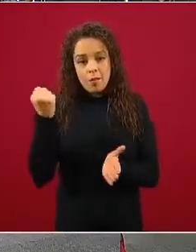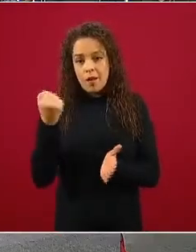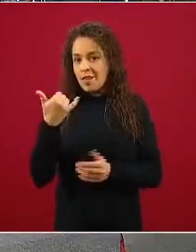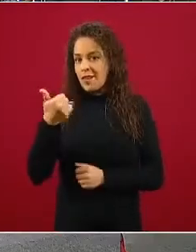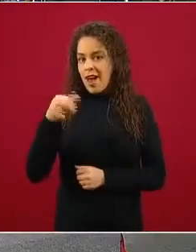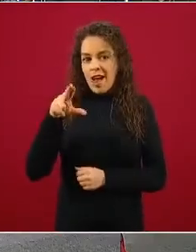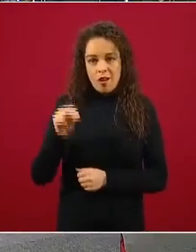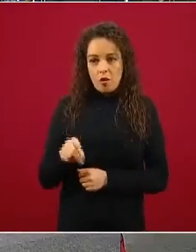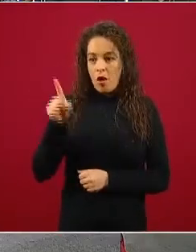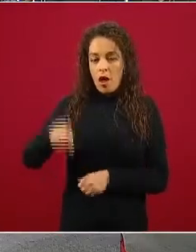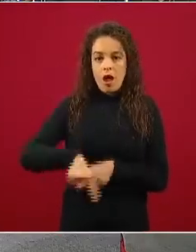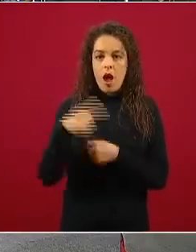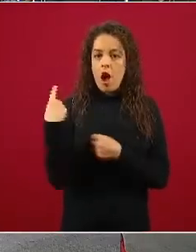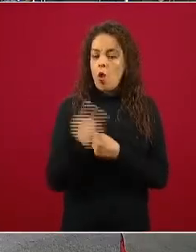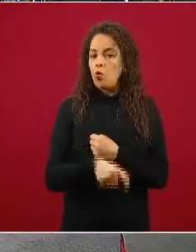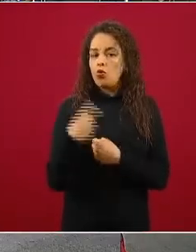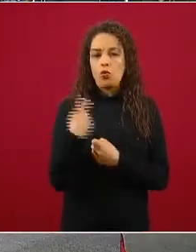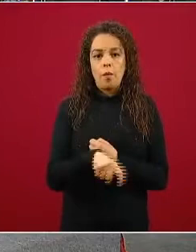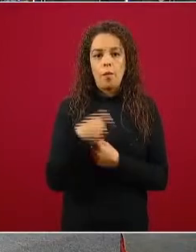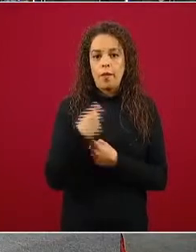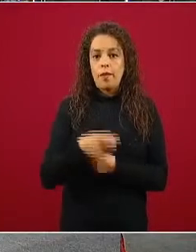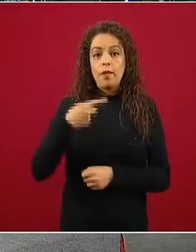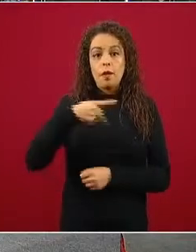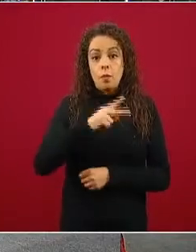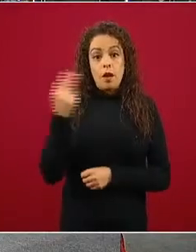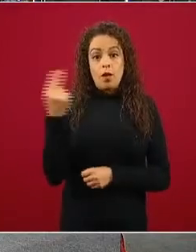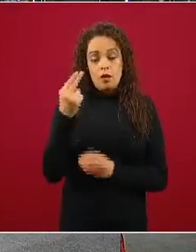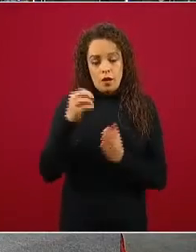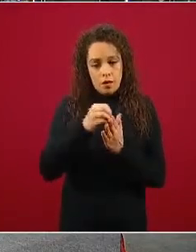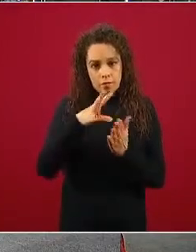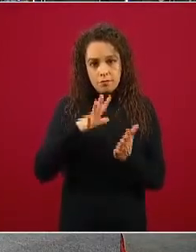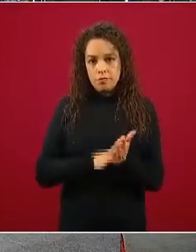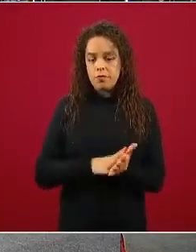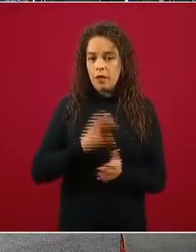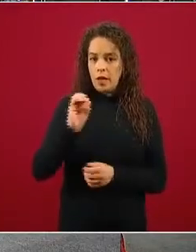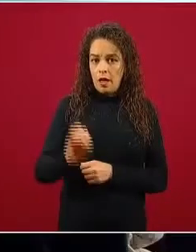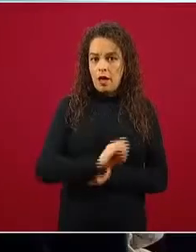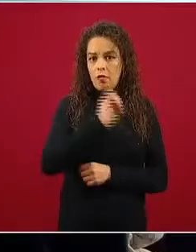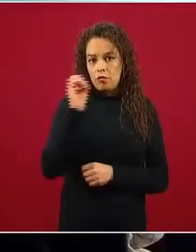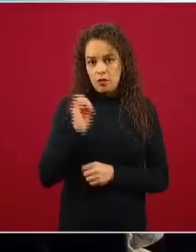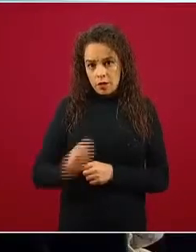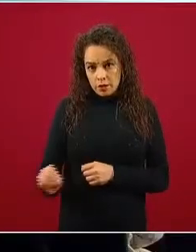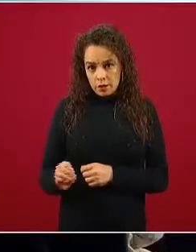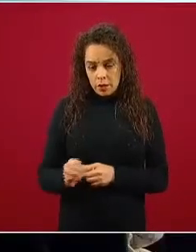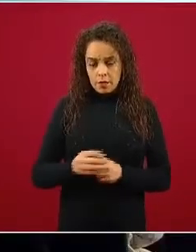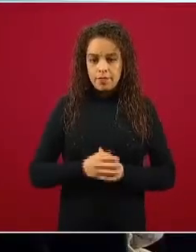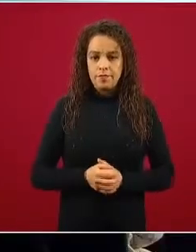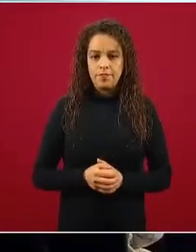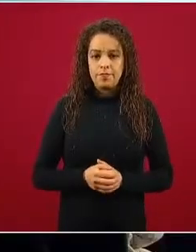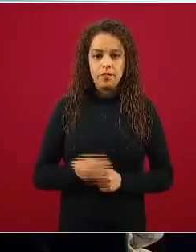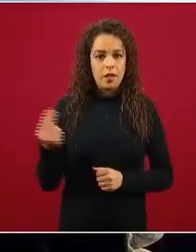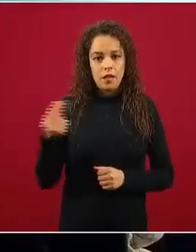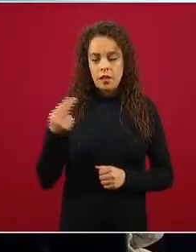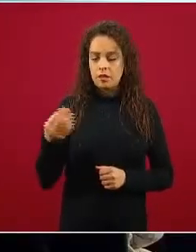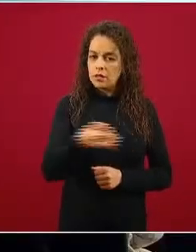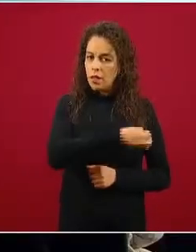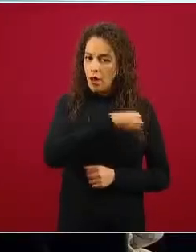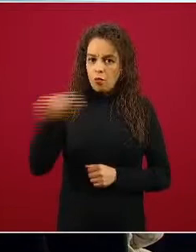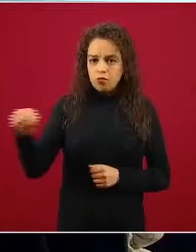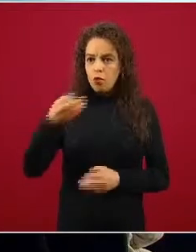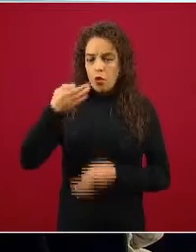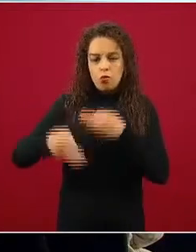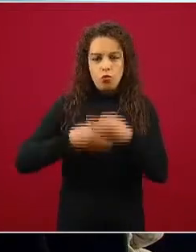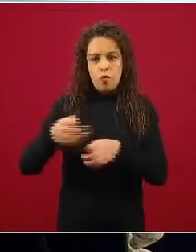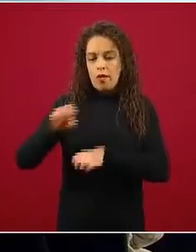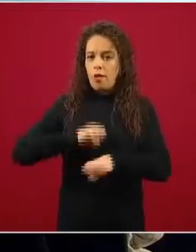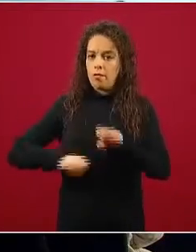de carácter automático, pero el registro, según establecen los lineamientos publicados, sí es obligatorio. Y eso es algo muy